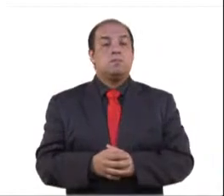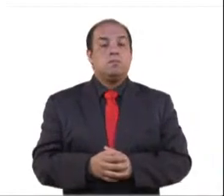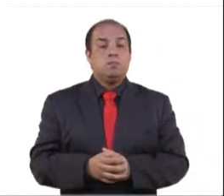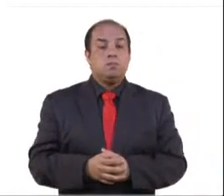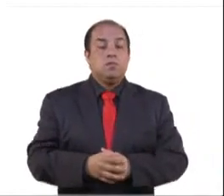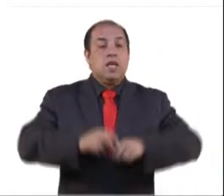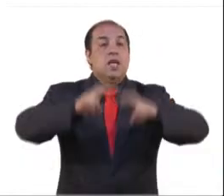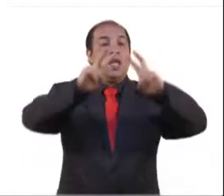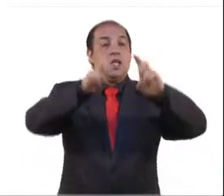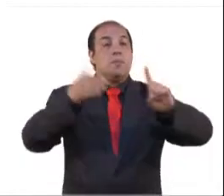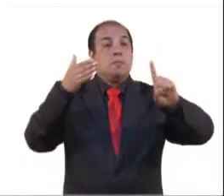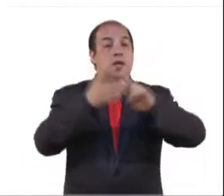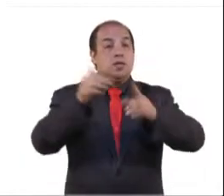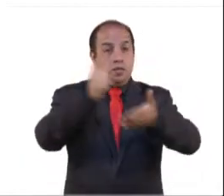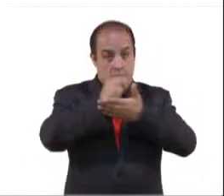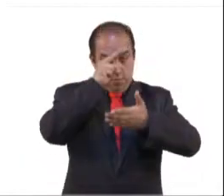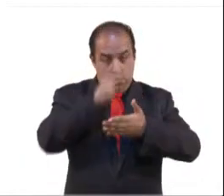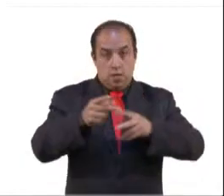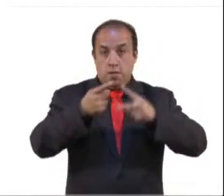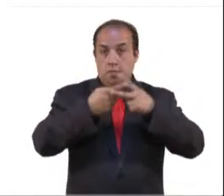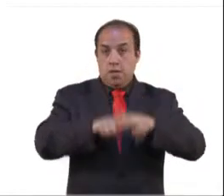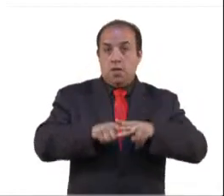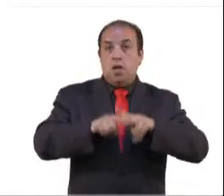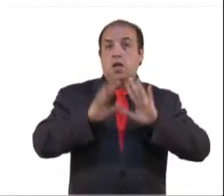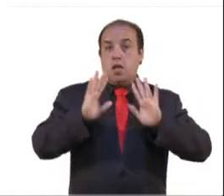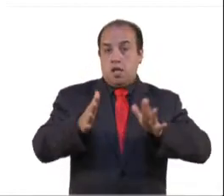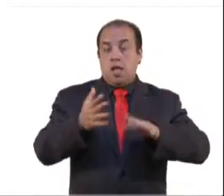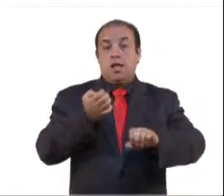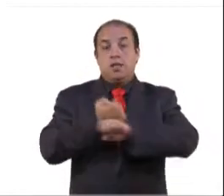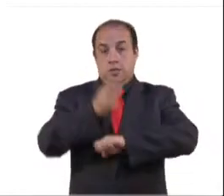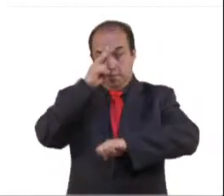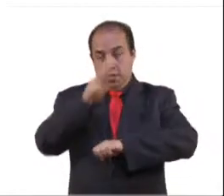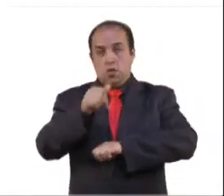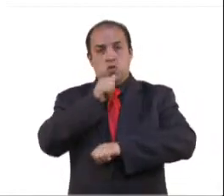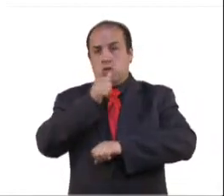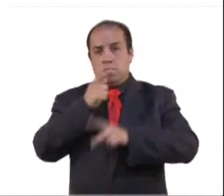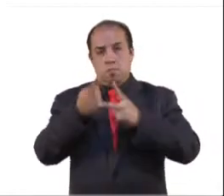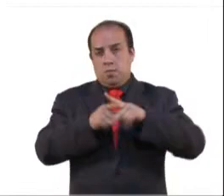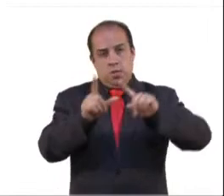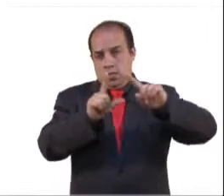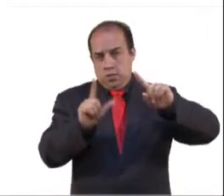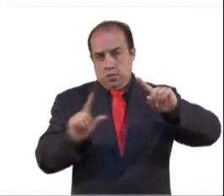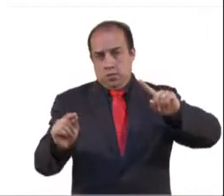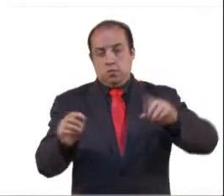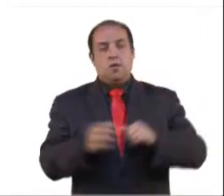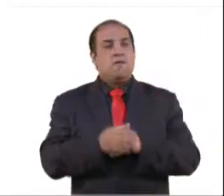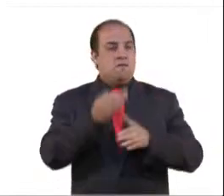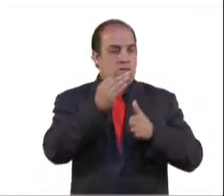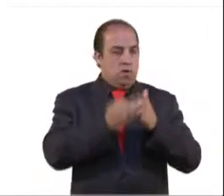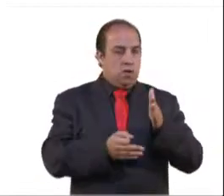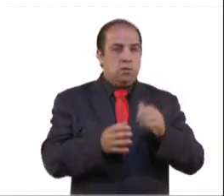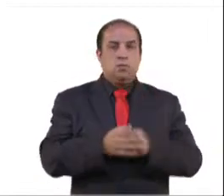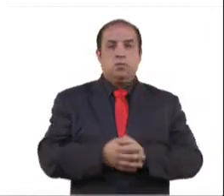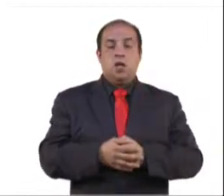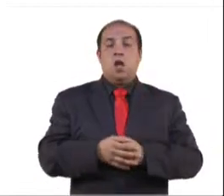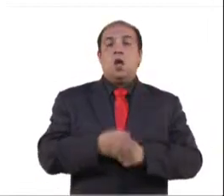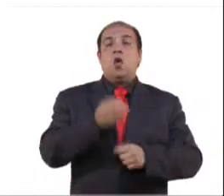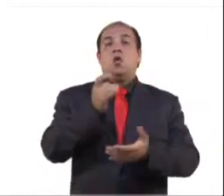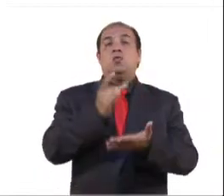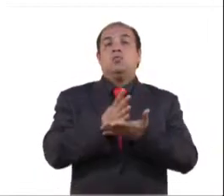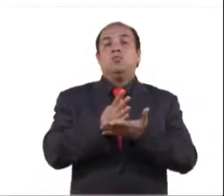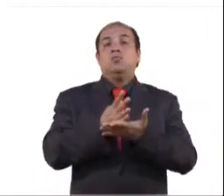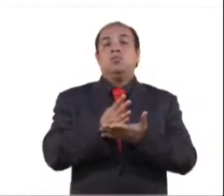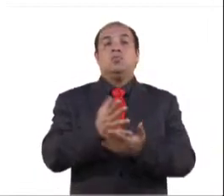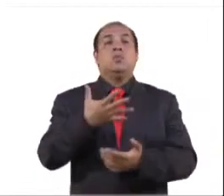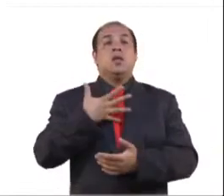Este tema es para la Ciudad de México, ya arrancamos el Estado de México, no hemos arrancado nacional, es específicamente Estado de México y Ciudad de